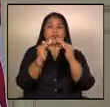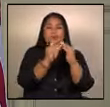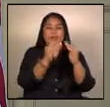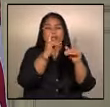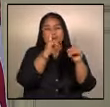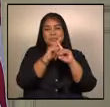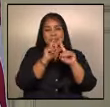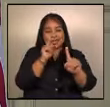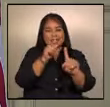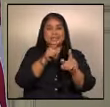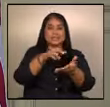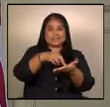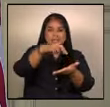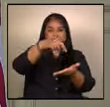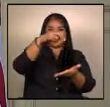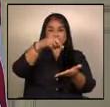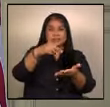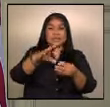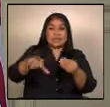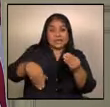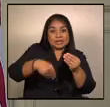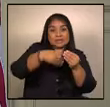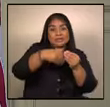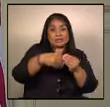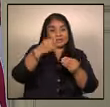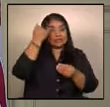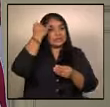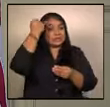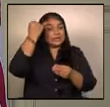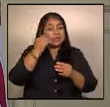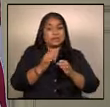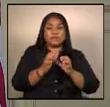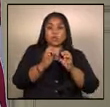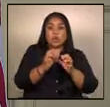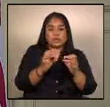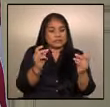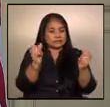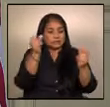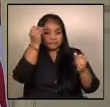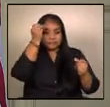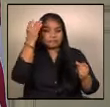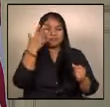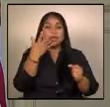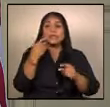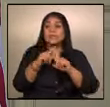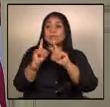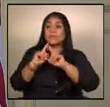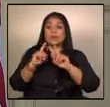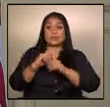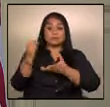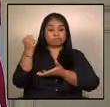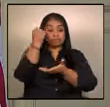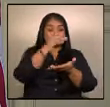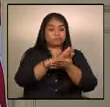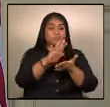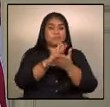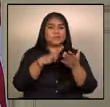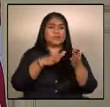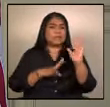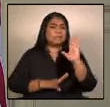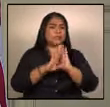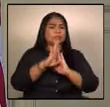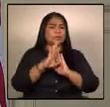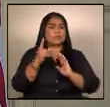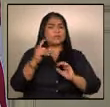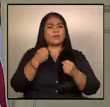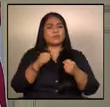país. Agregar el ingenio, el esfuerzo y la audacia de miles de inversionistas tiene el potencial de crear